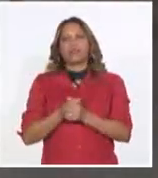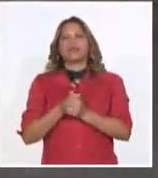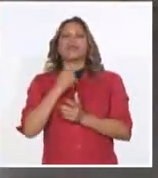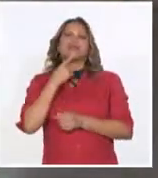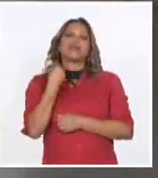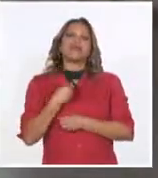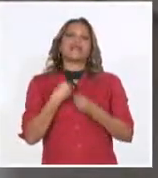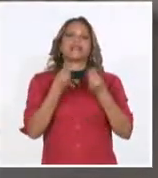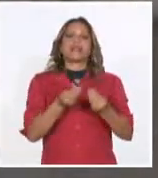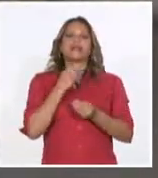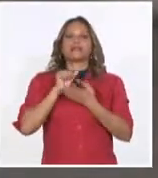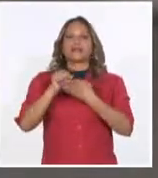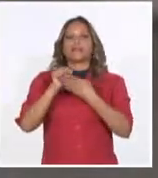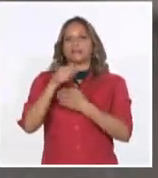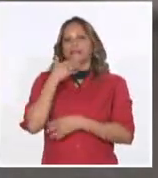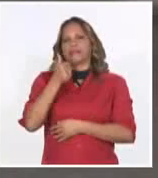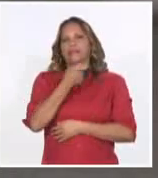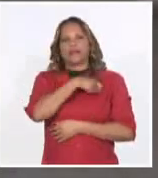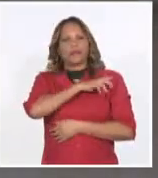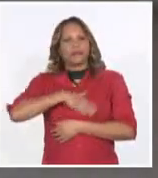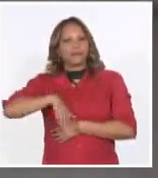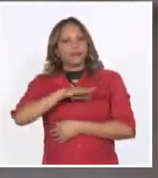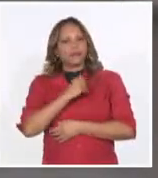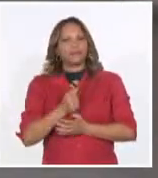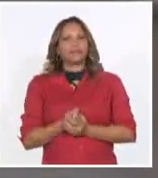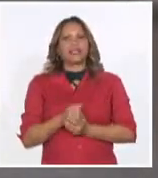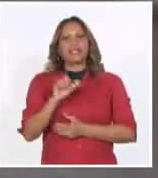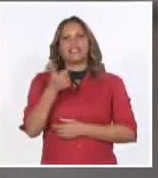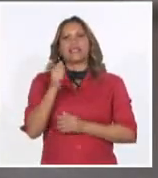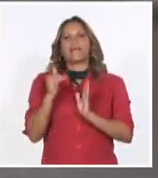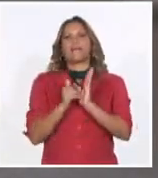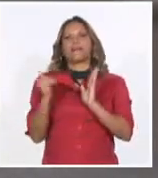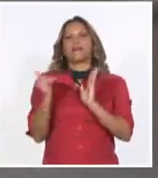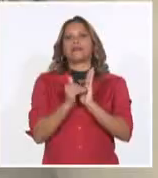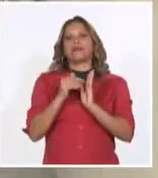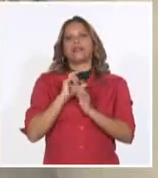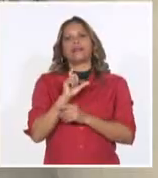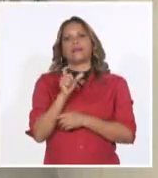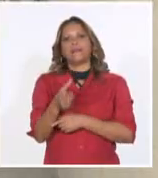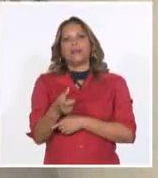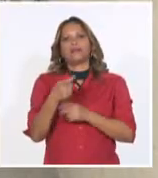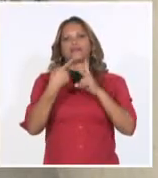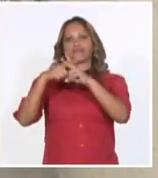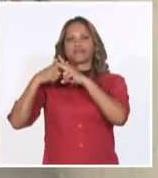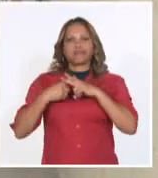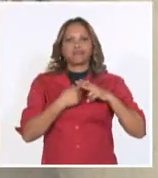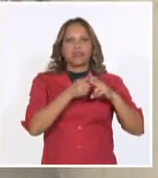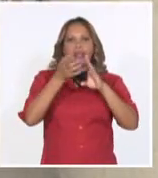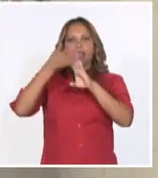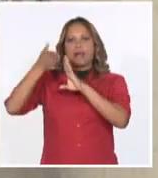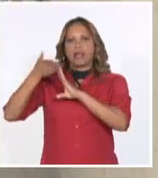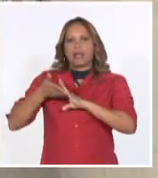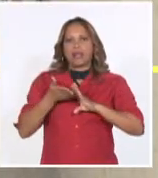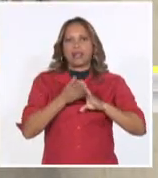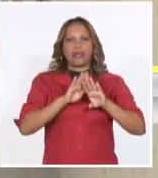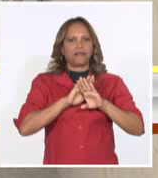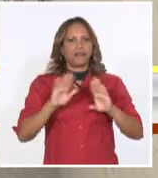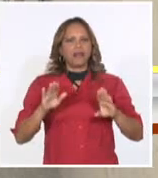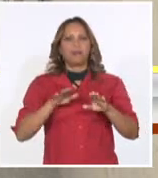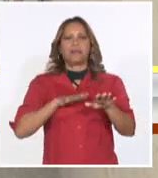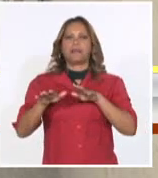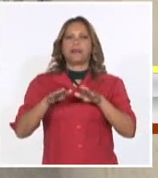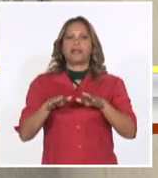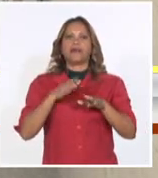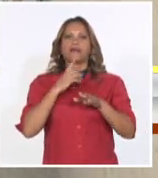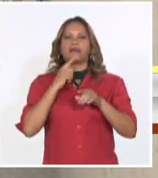mejor servicio a la población. A un costo de 10 millones de pesos, quedó reparada y lista para iniciar las prestaciones la unidad de